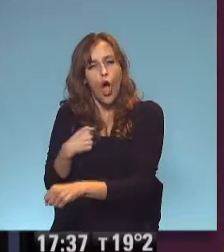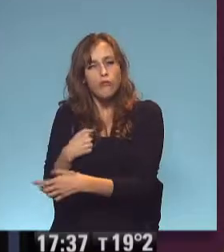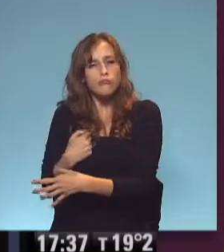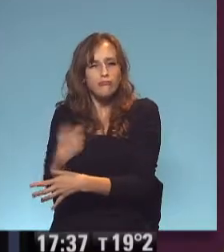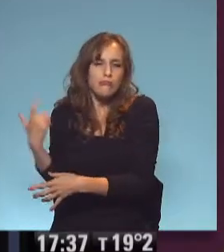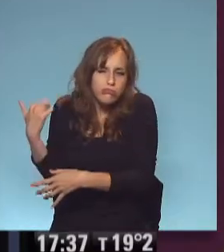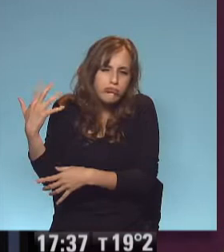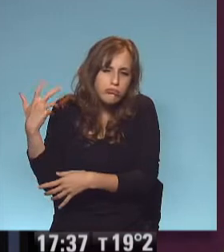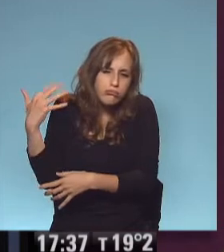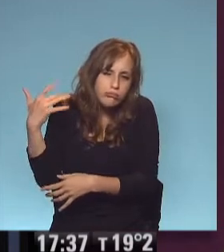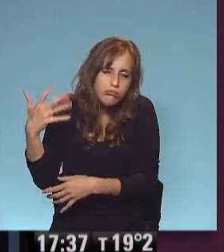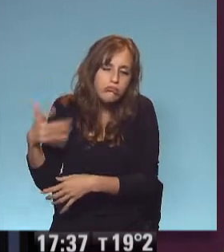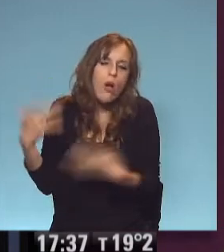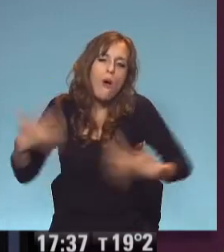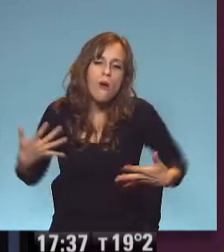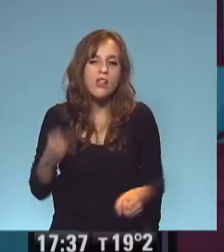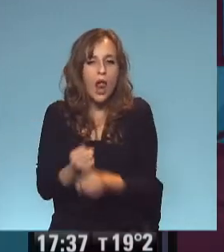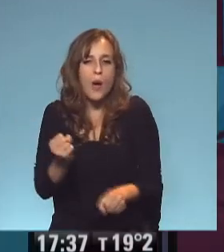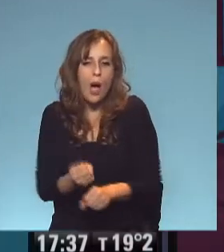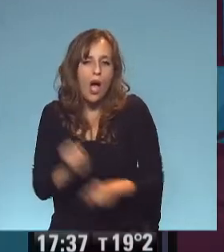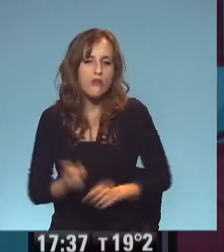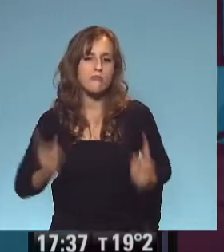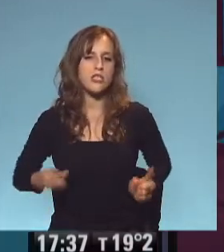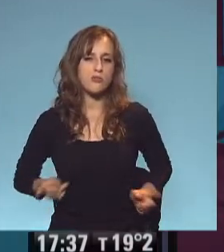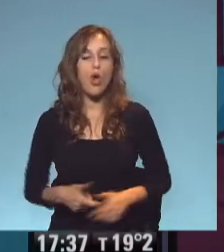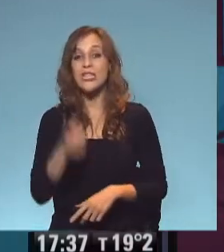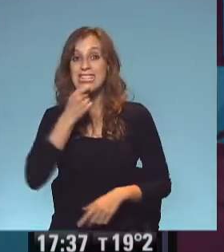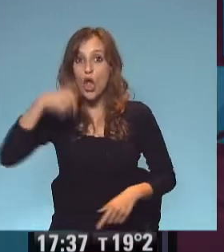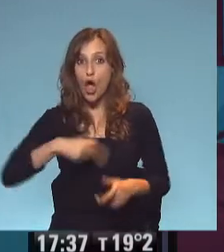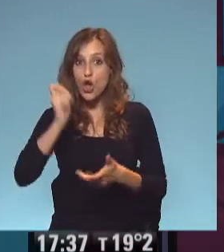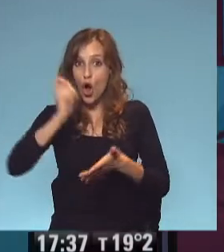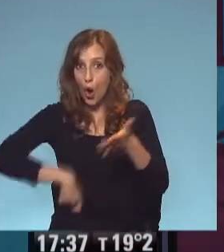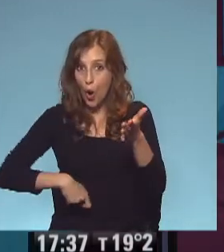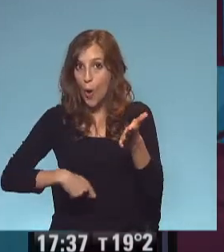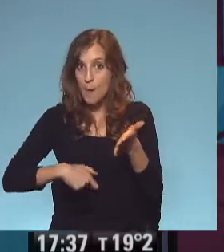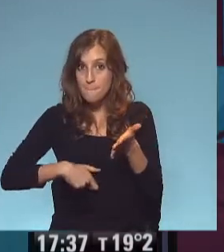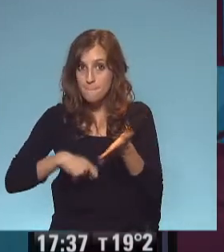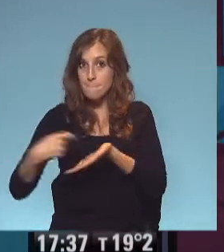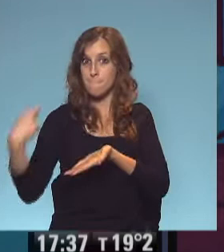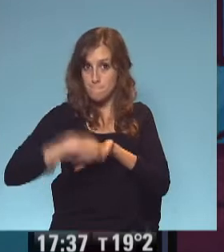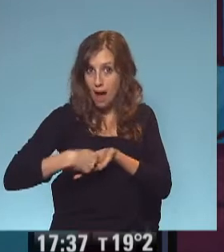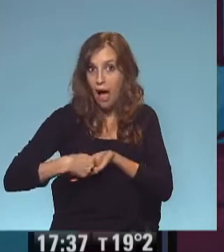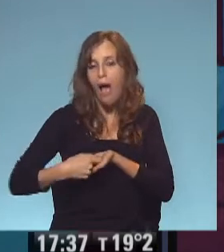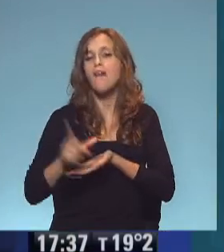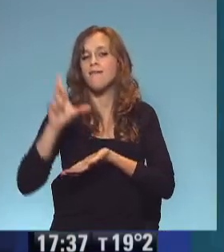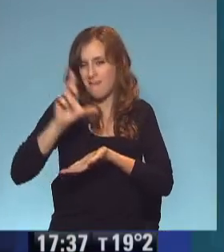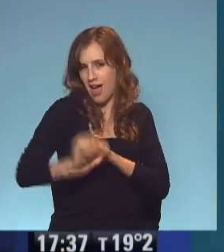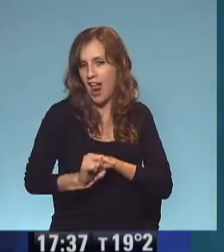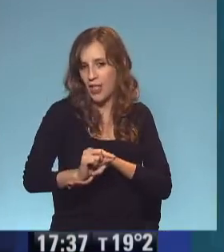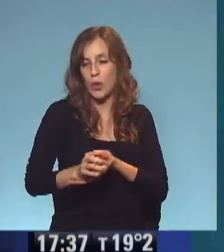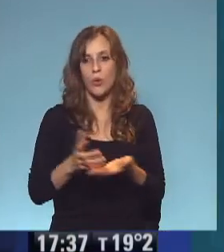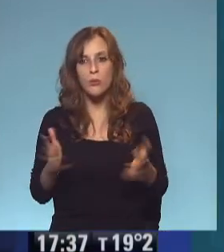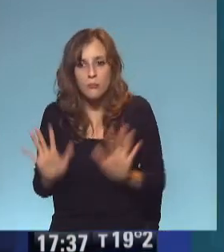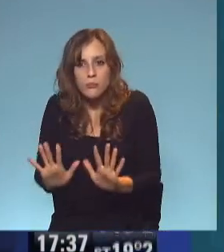sus habitantes de este mal. Y si me contratan hoy, tendrán un descuento especial. ¡Claro!